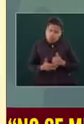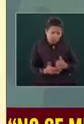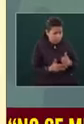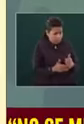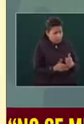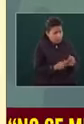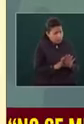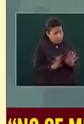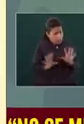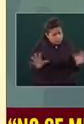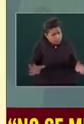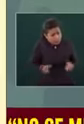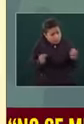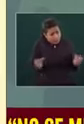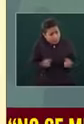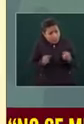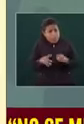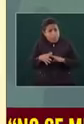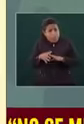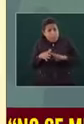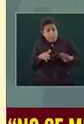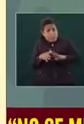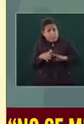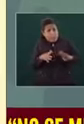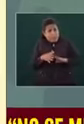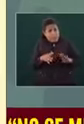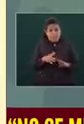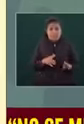nuestros paisanos, migrantes.